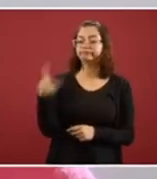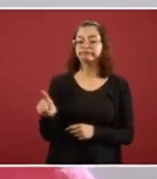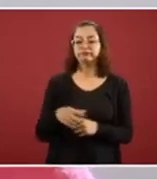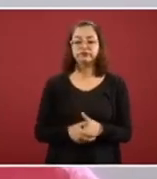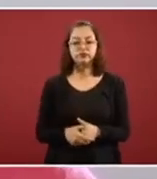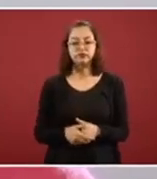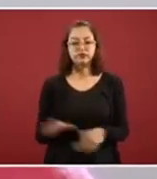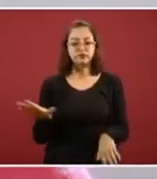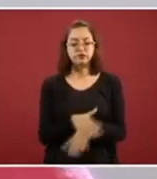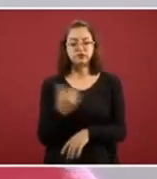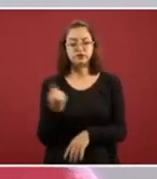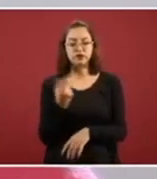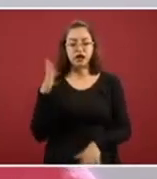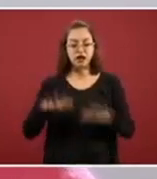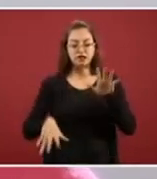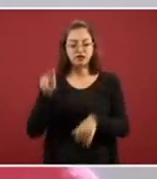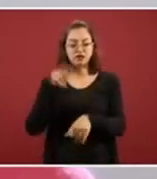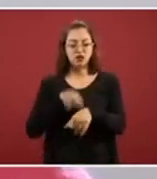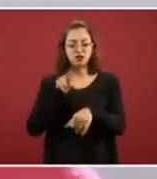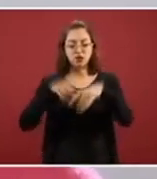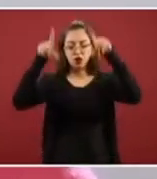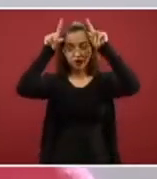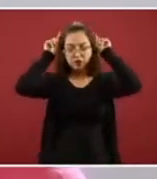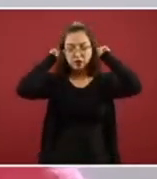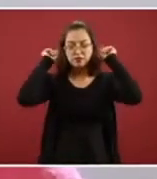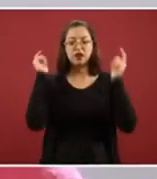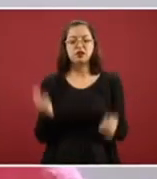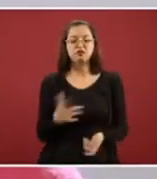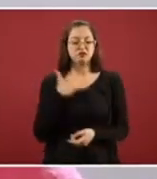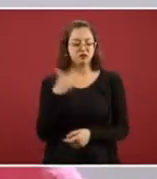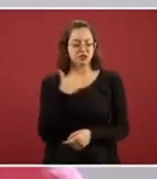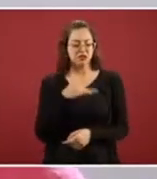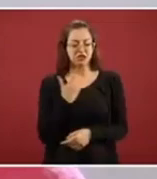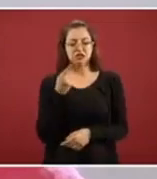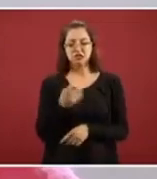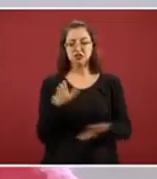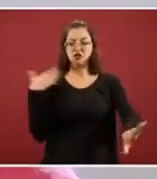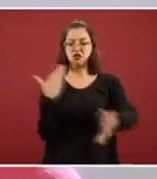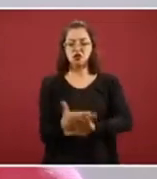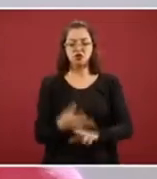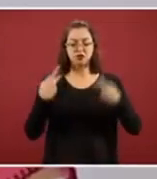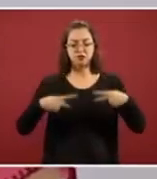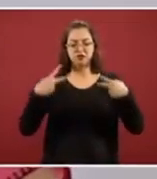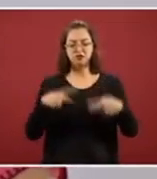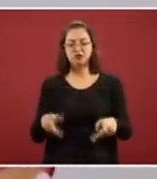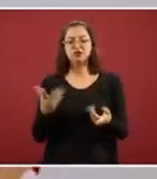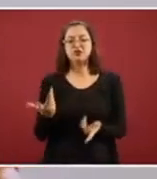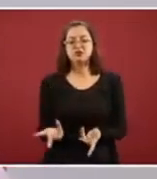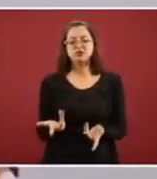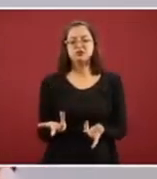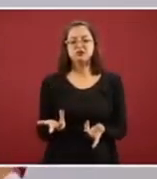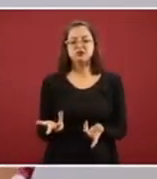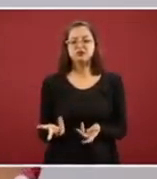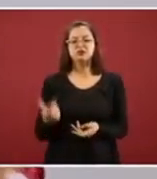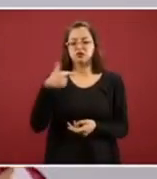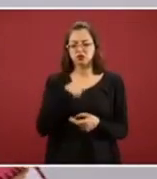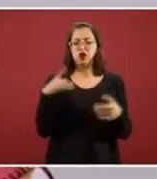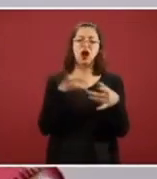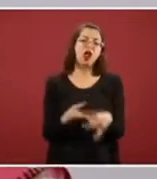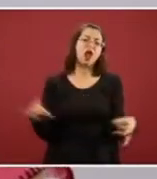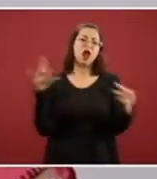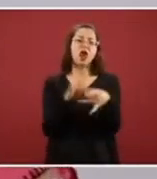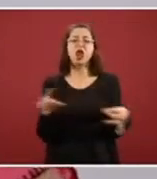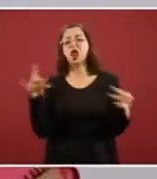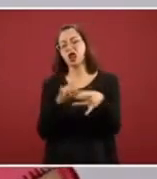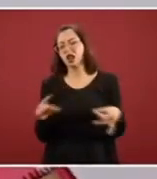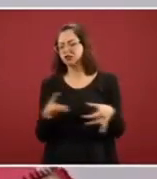unos médicos o enfermeras que a veces tratan mal a los pacientes. Puedo hablar, echar muchas flores, yo, pero la que va a